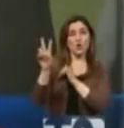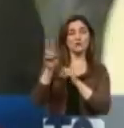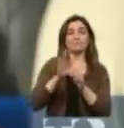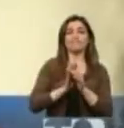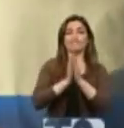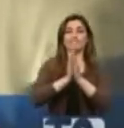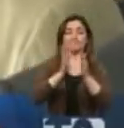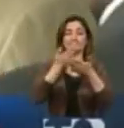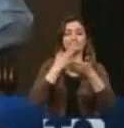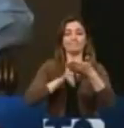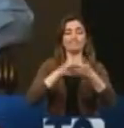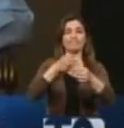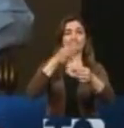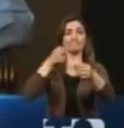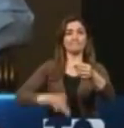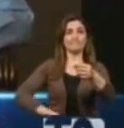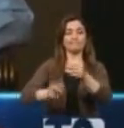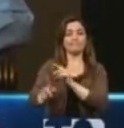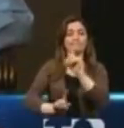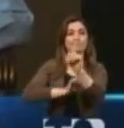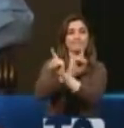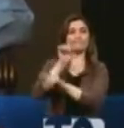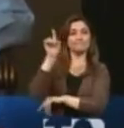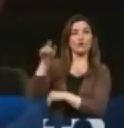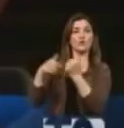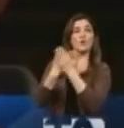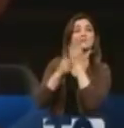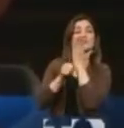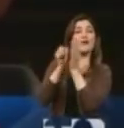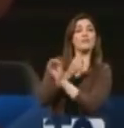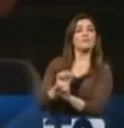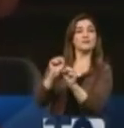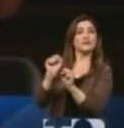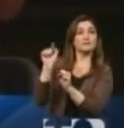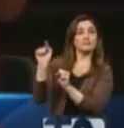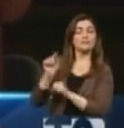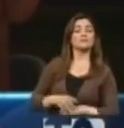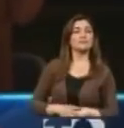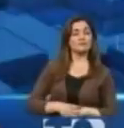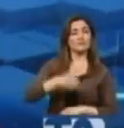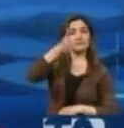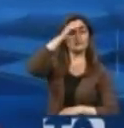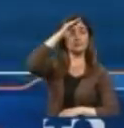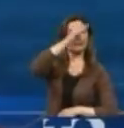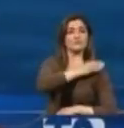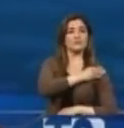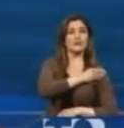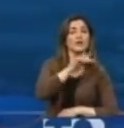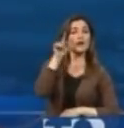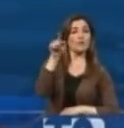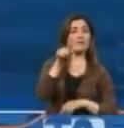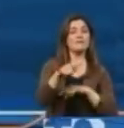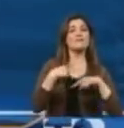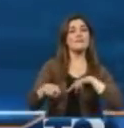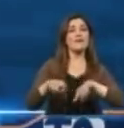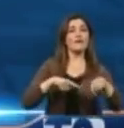y designó a sus reemplazos. El general Osvaldo Jarrín es el nuevo ministro de Defensa. Jarrín, general de división del ejército, fue jefe